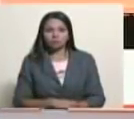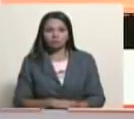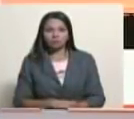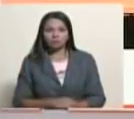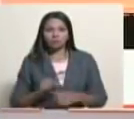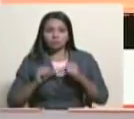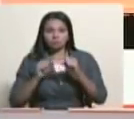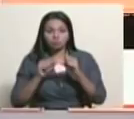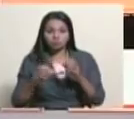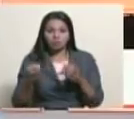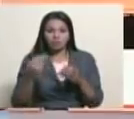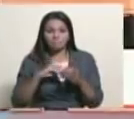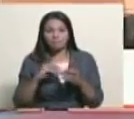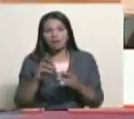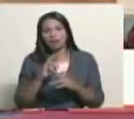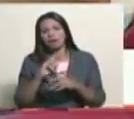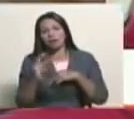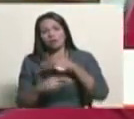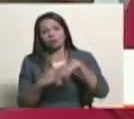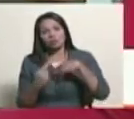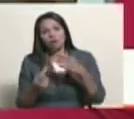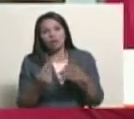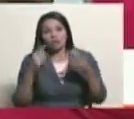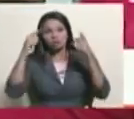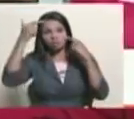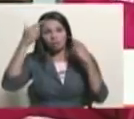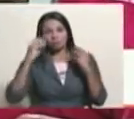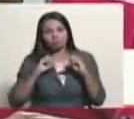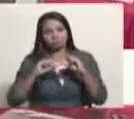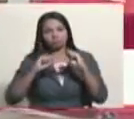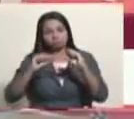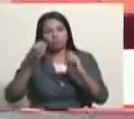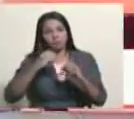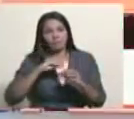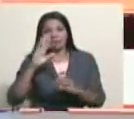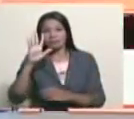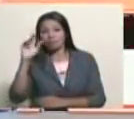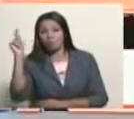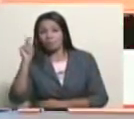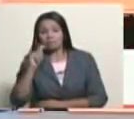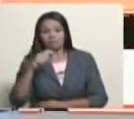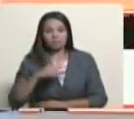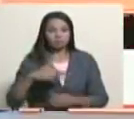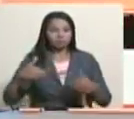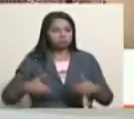en el legado revolucionario de nuestro comandante Chávez. 5 meses intensos.